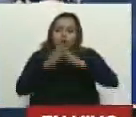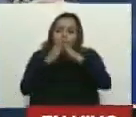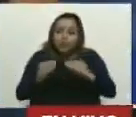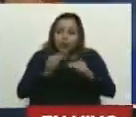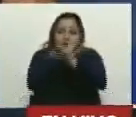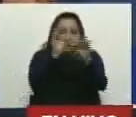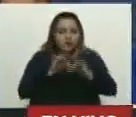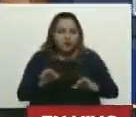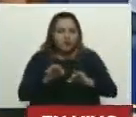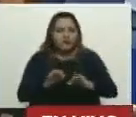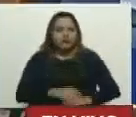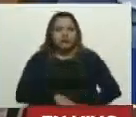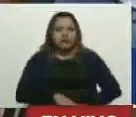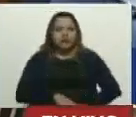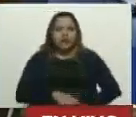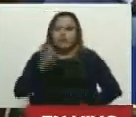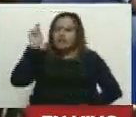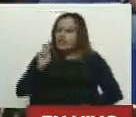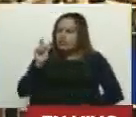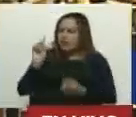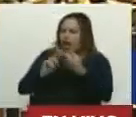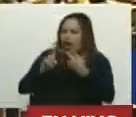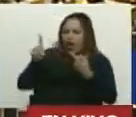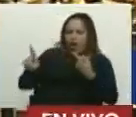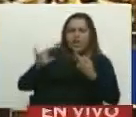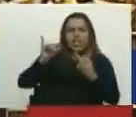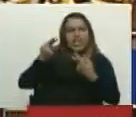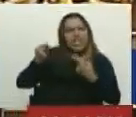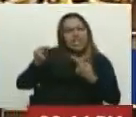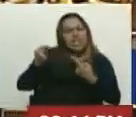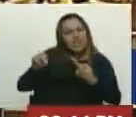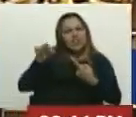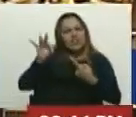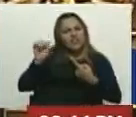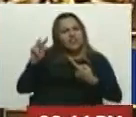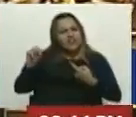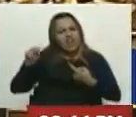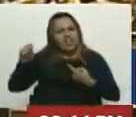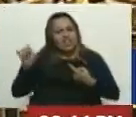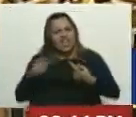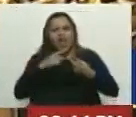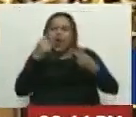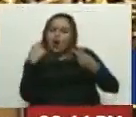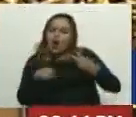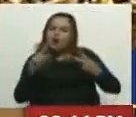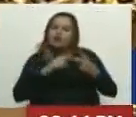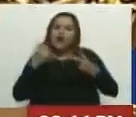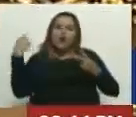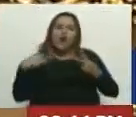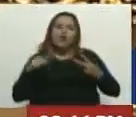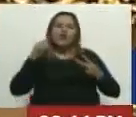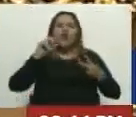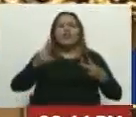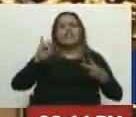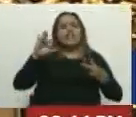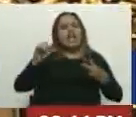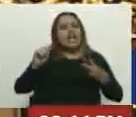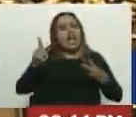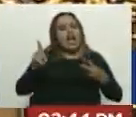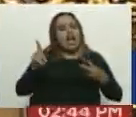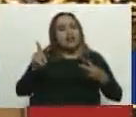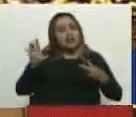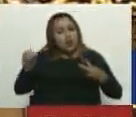querido diputado Pedro Infante, Rodolfo Crespo, Ricardo Sánchez, que son las dos comisiones que han venido trabajando esta ley especial